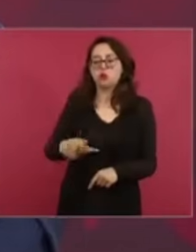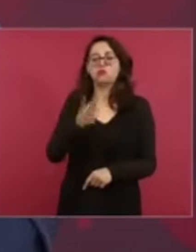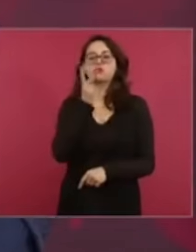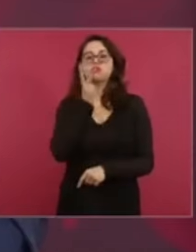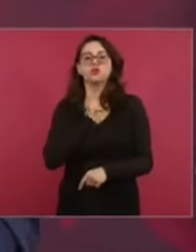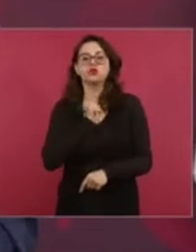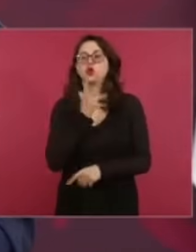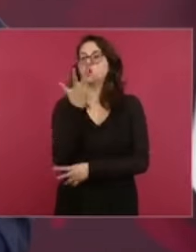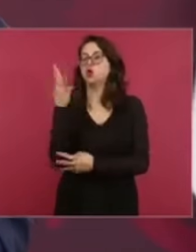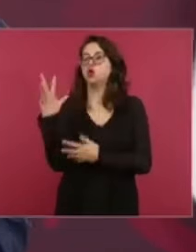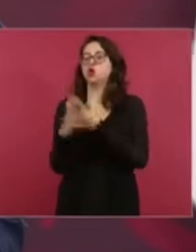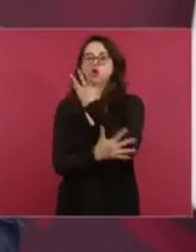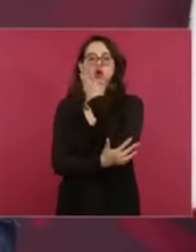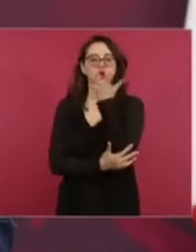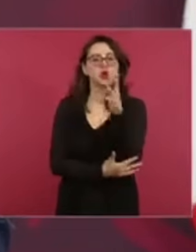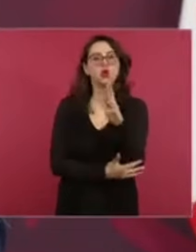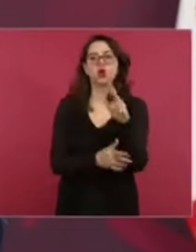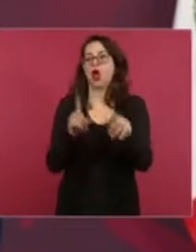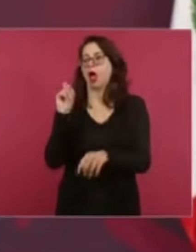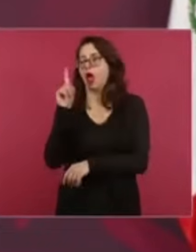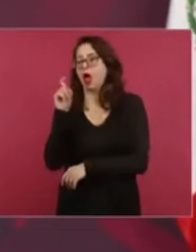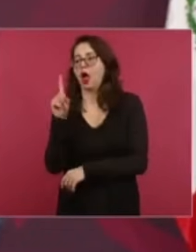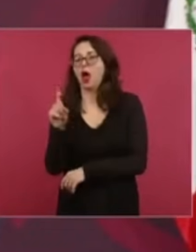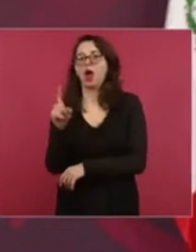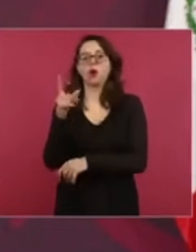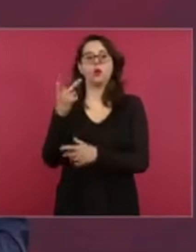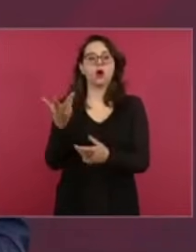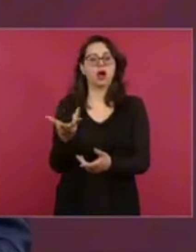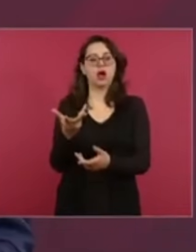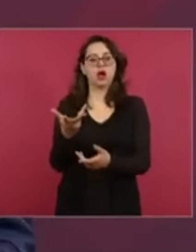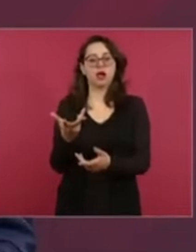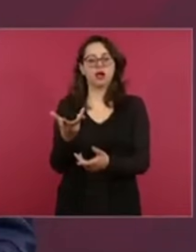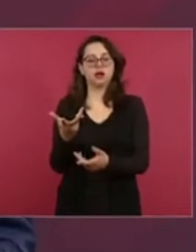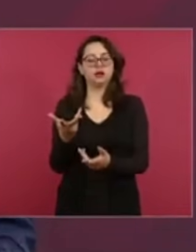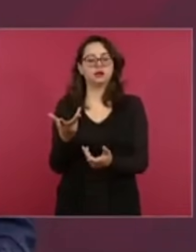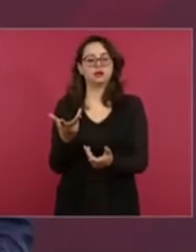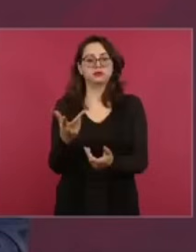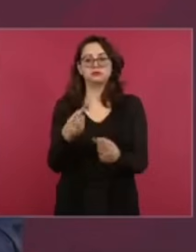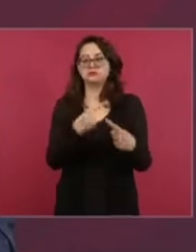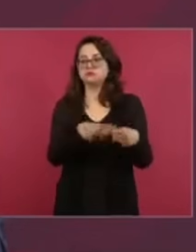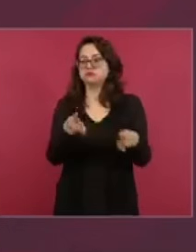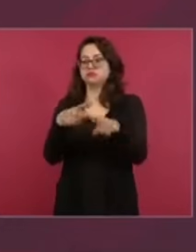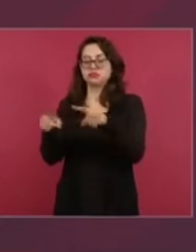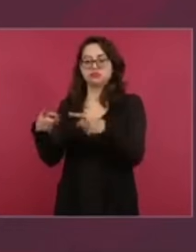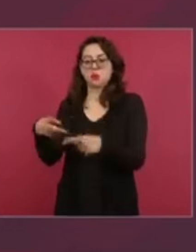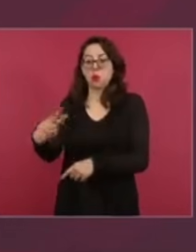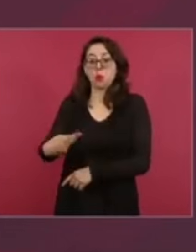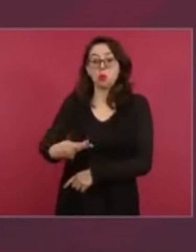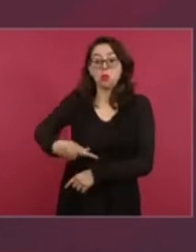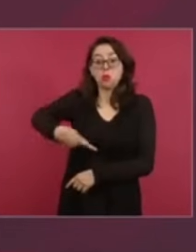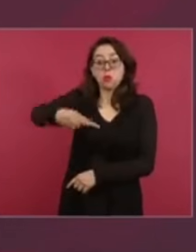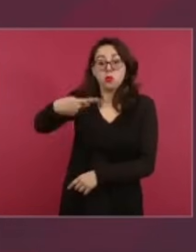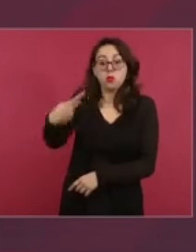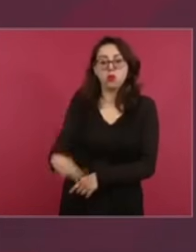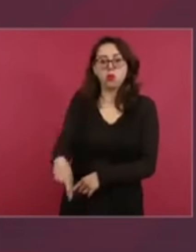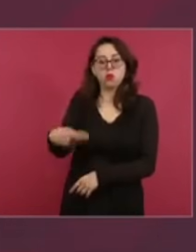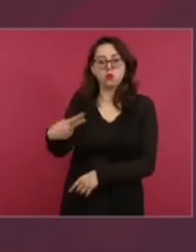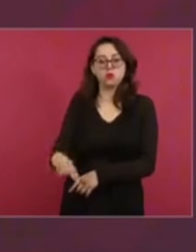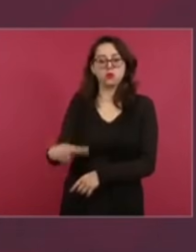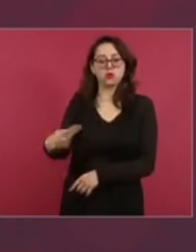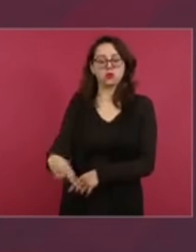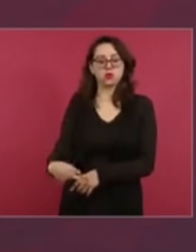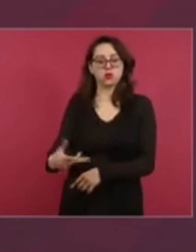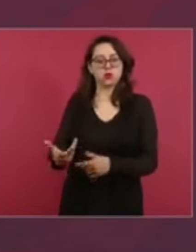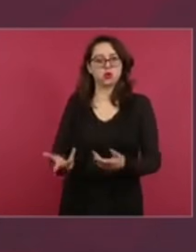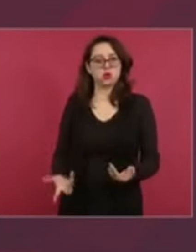recursos naturales incluido el petróleo y otros recursos del